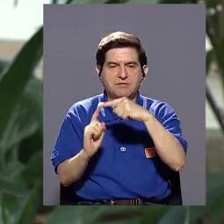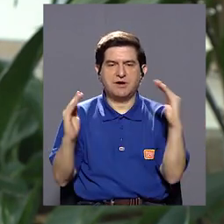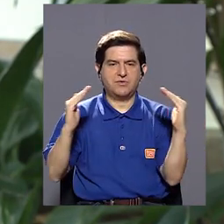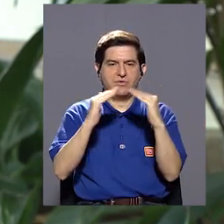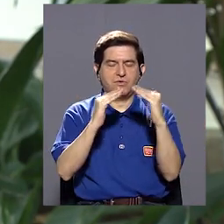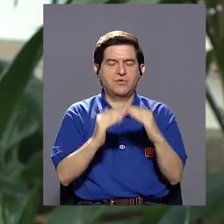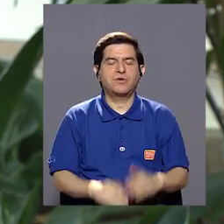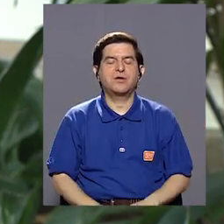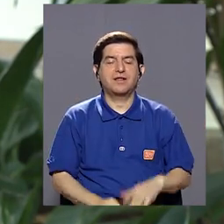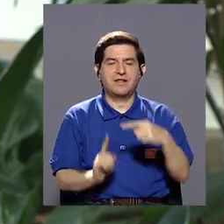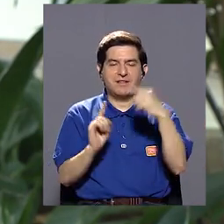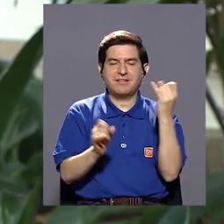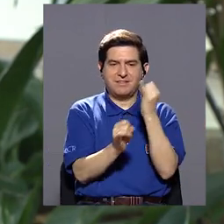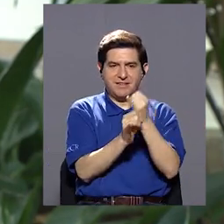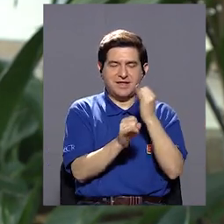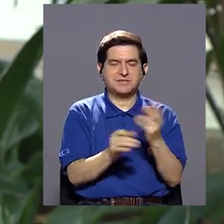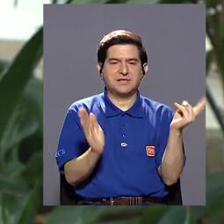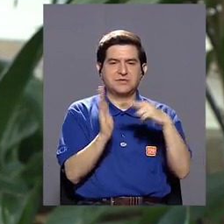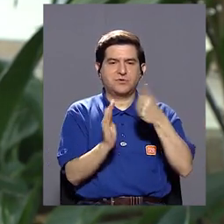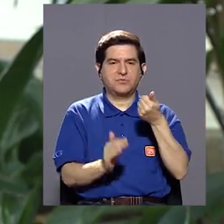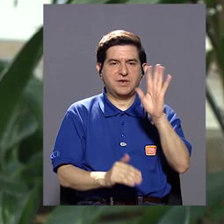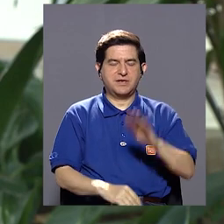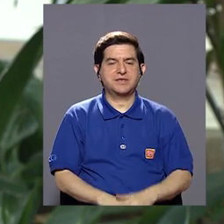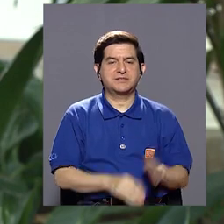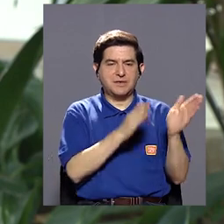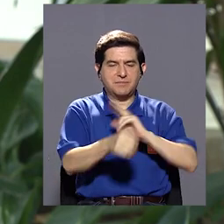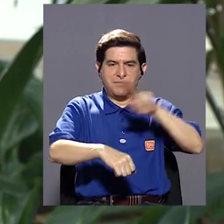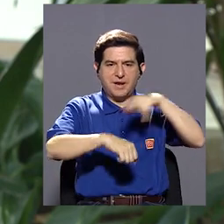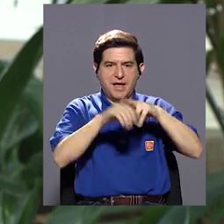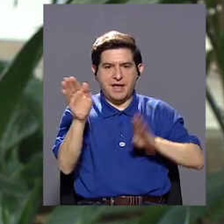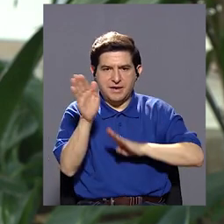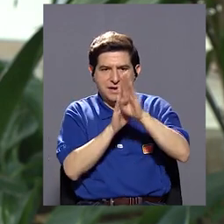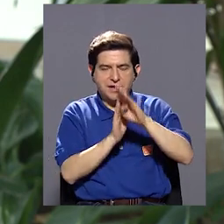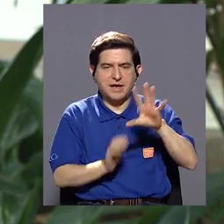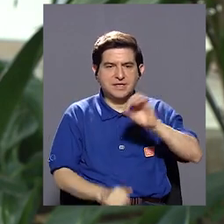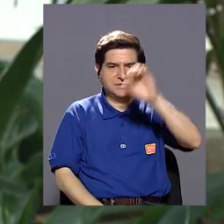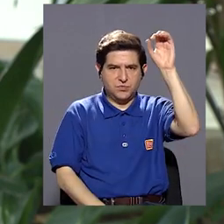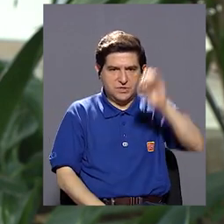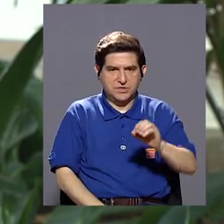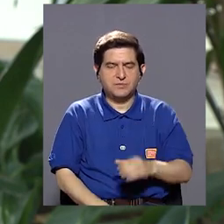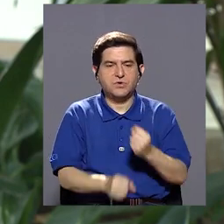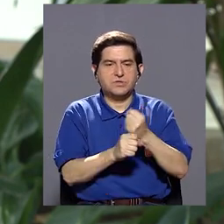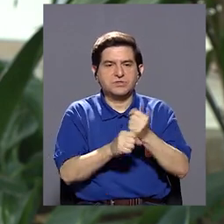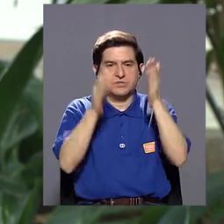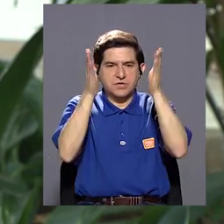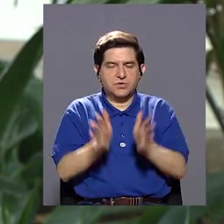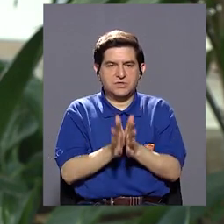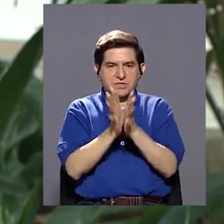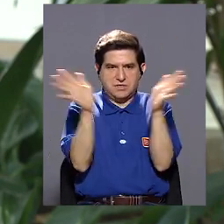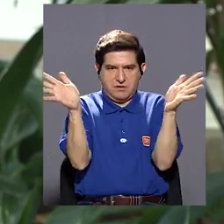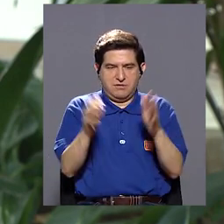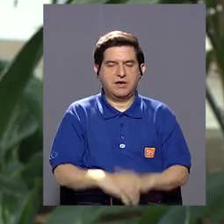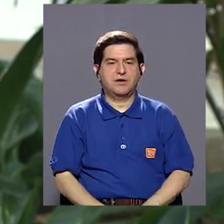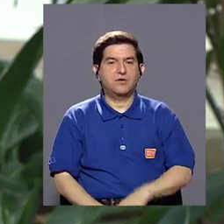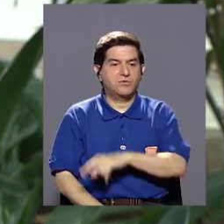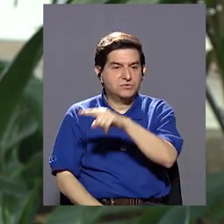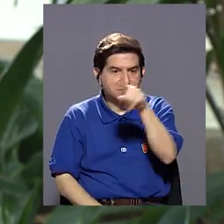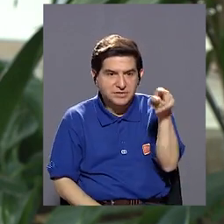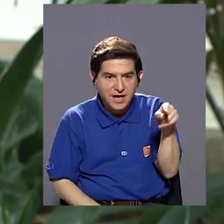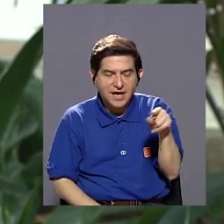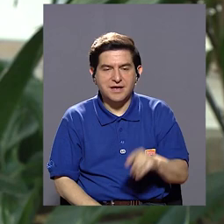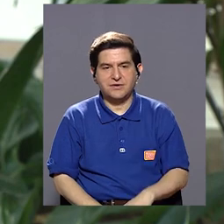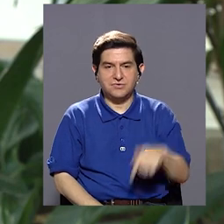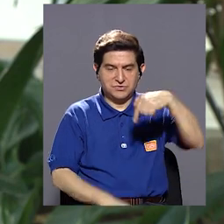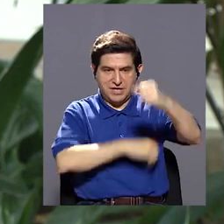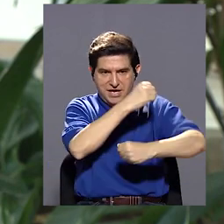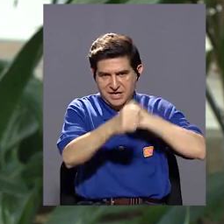institucional. En 2015, la meta del Plan Nacional de Desarrollo, por ejemplo, fue que el 50% de los trabajadores públicos, de los funcionarios públicos,